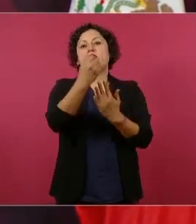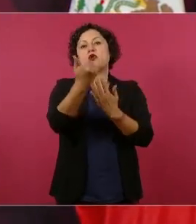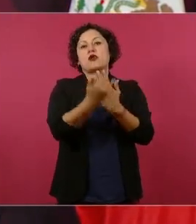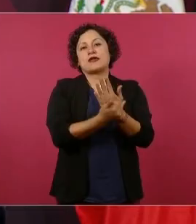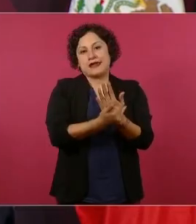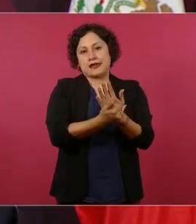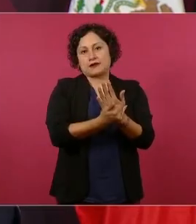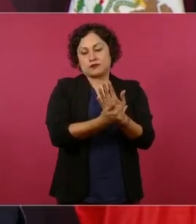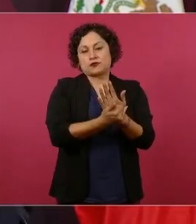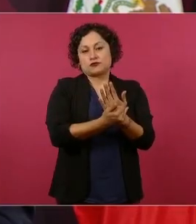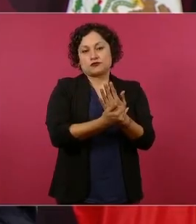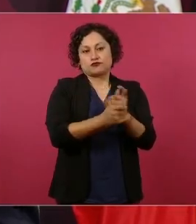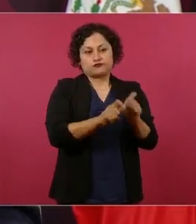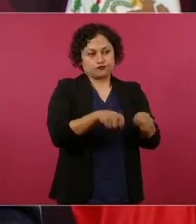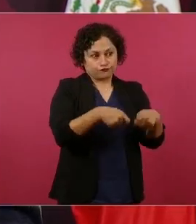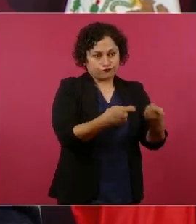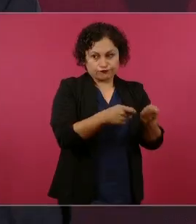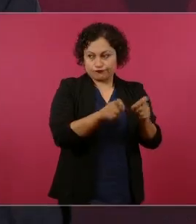que son